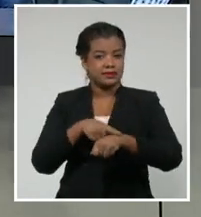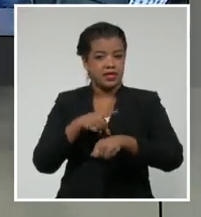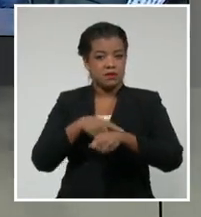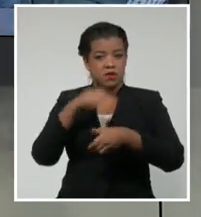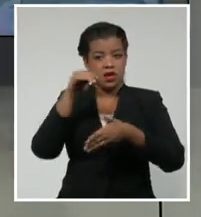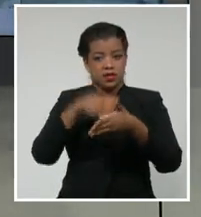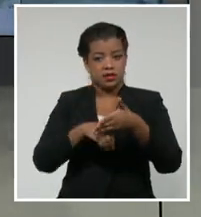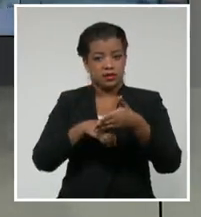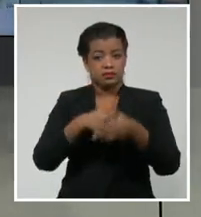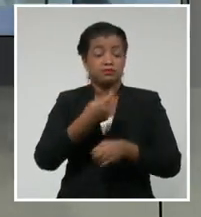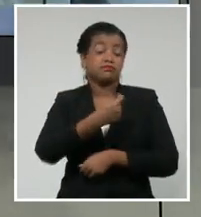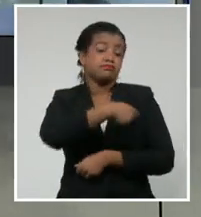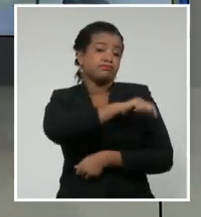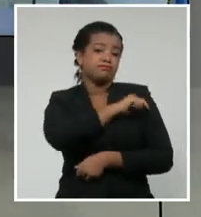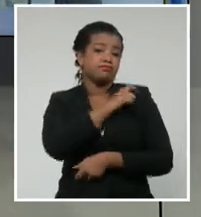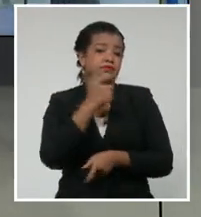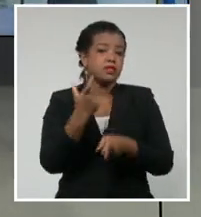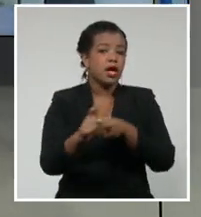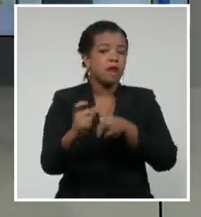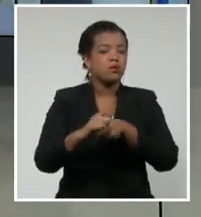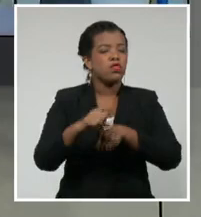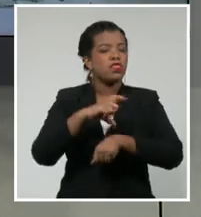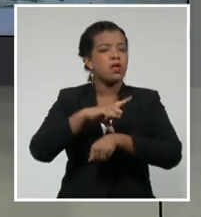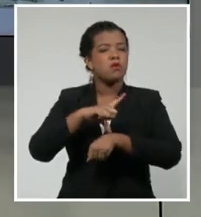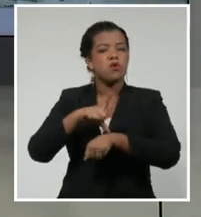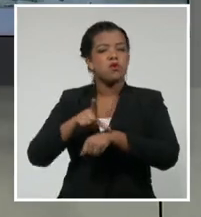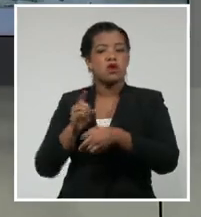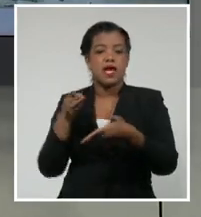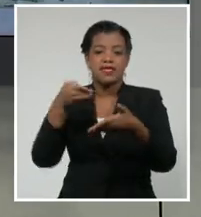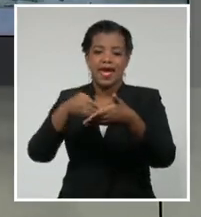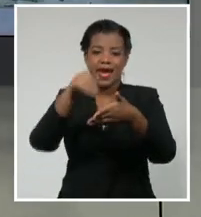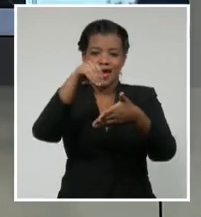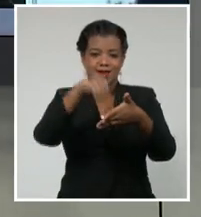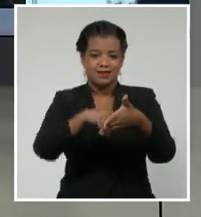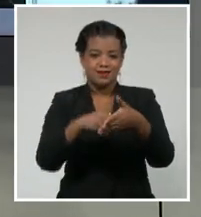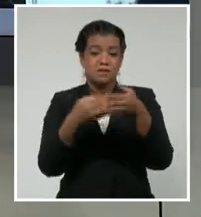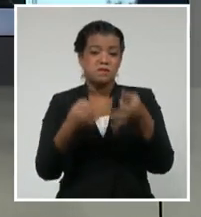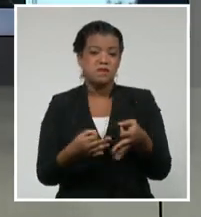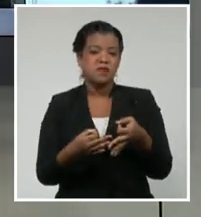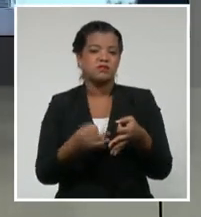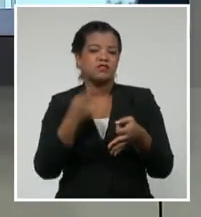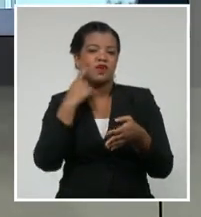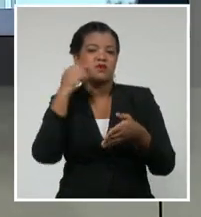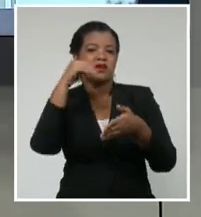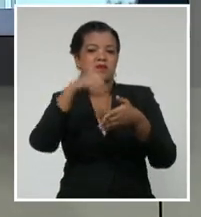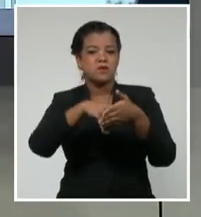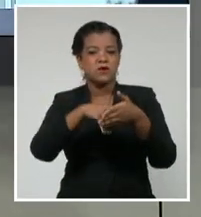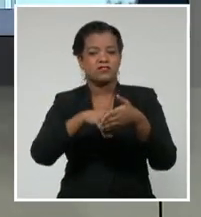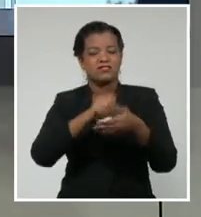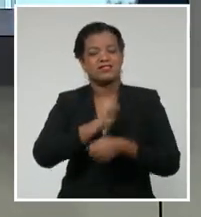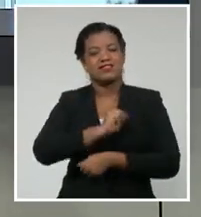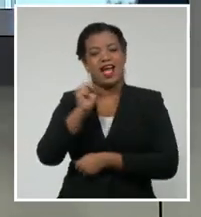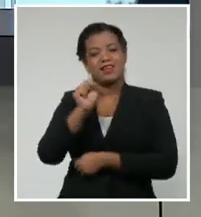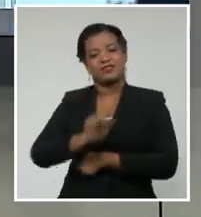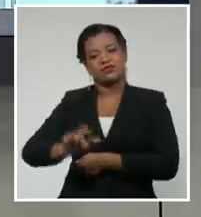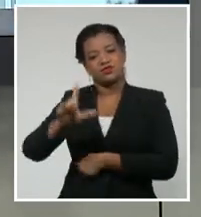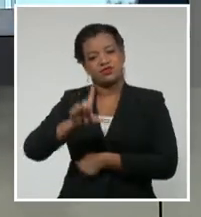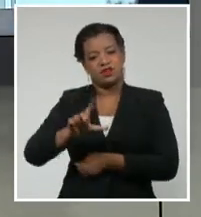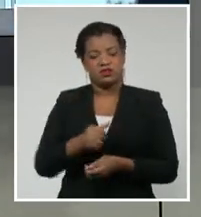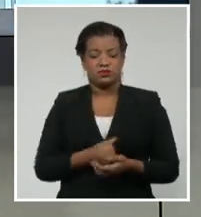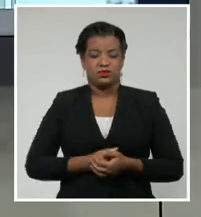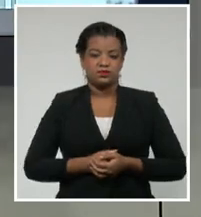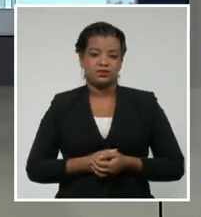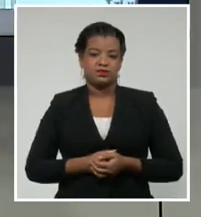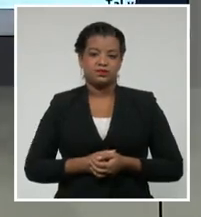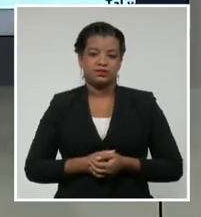rurales demora más en llegar a las urbes y ese es el voto que le da la victoria al movimiento al socialismo a medida que